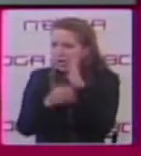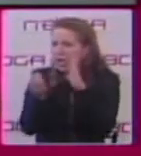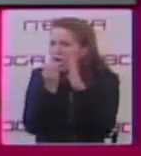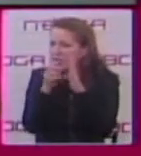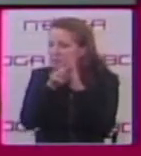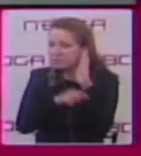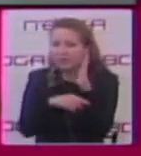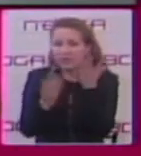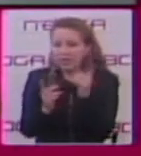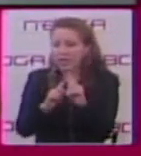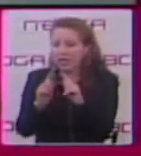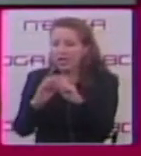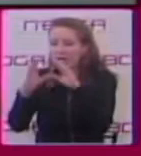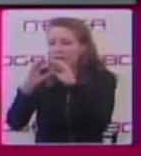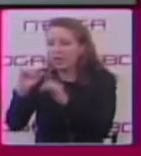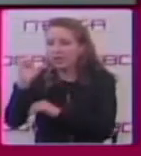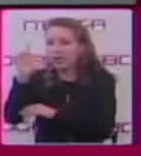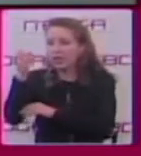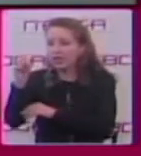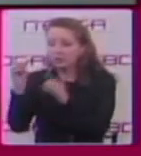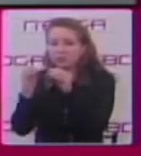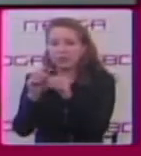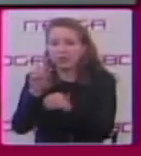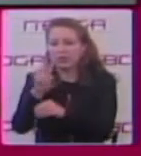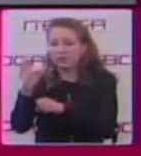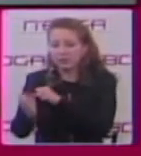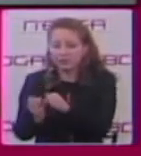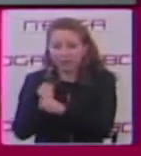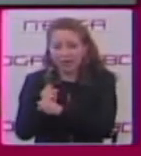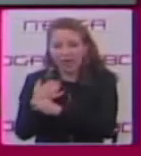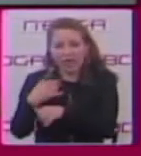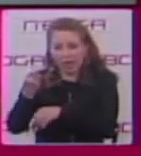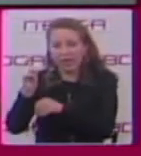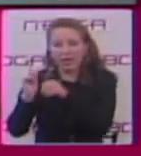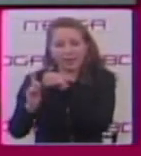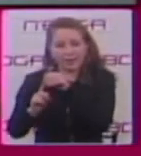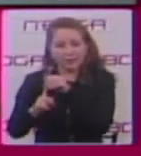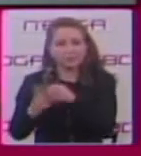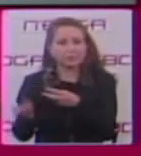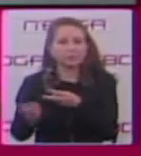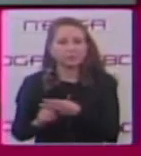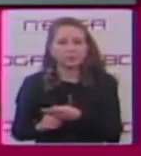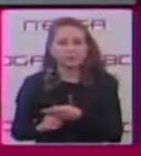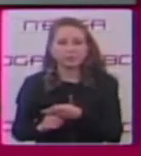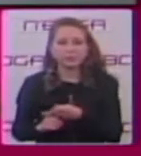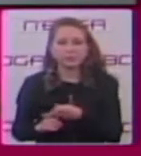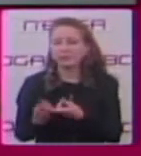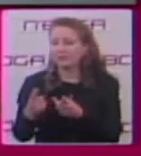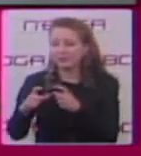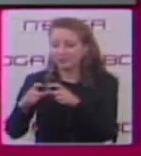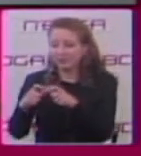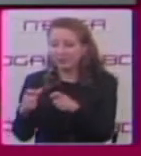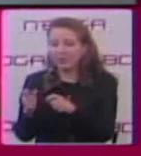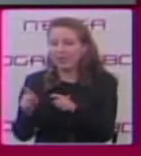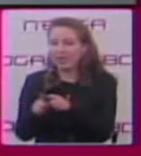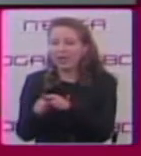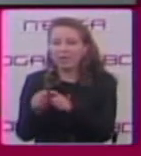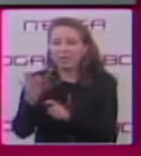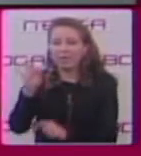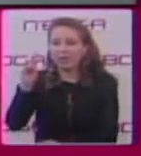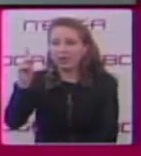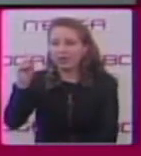los tradicionales sándwiches de Ya los, que llevan más de 24 años en el mercado quiteño. Son los steak sándwiches estilo